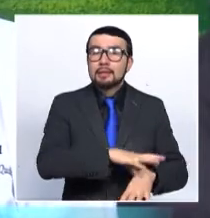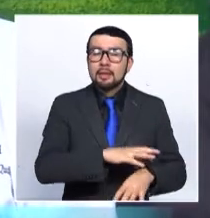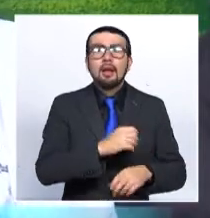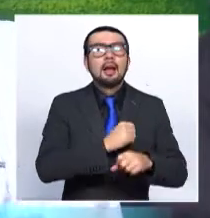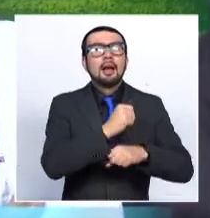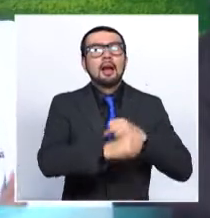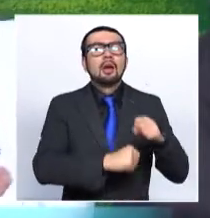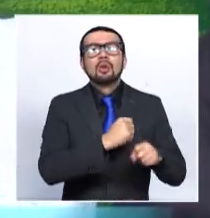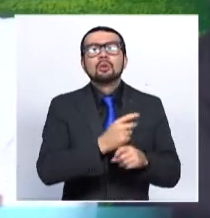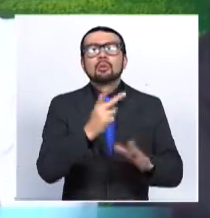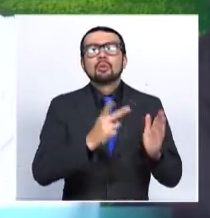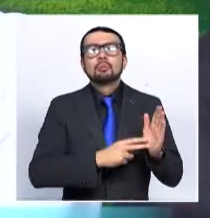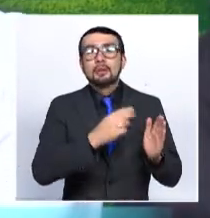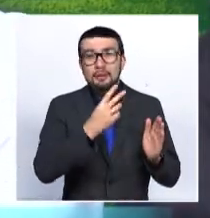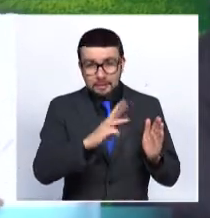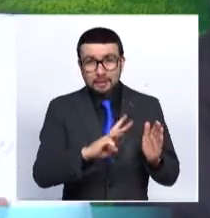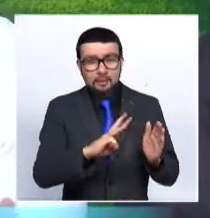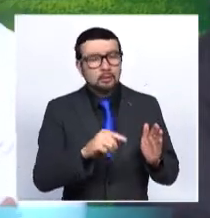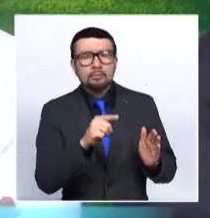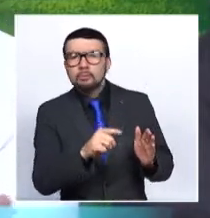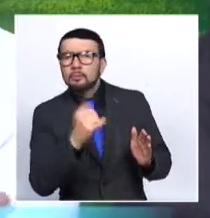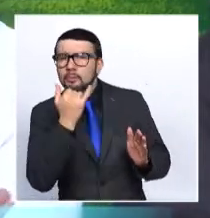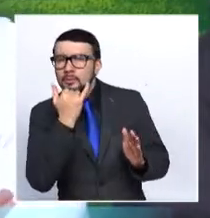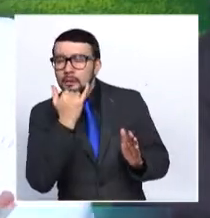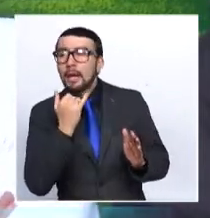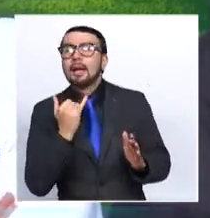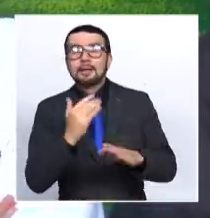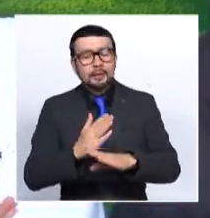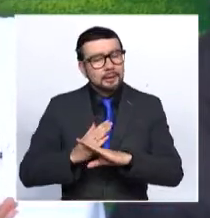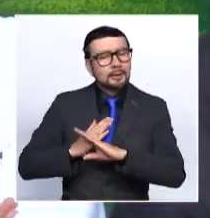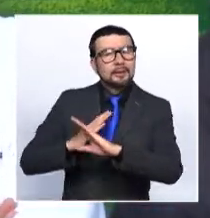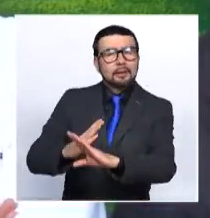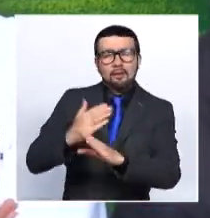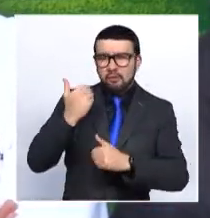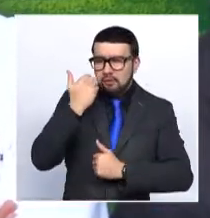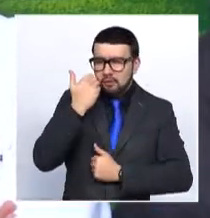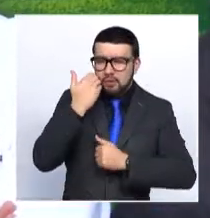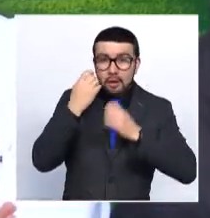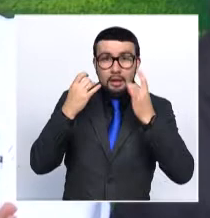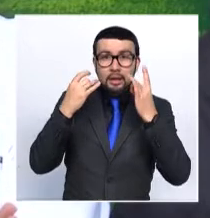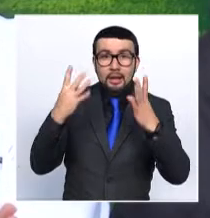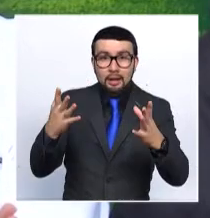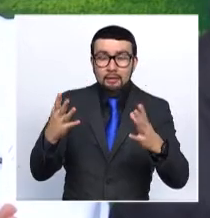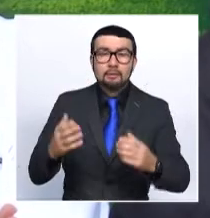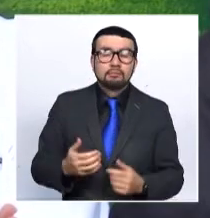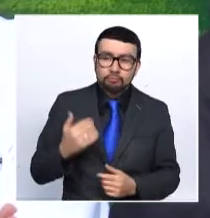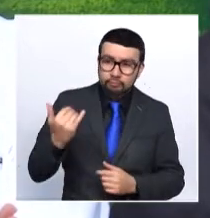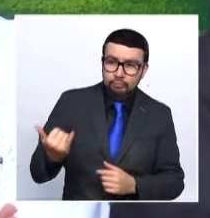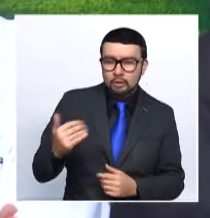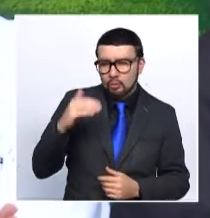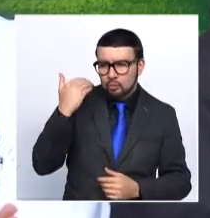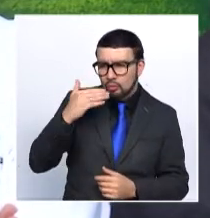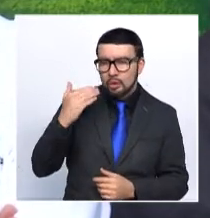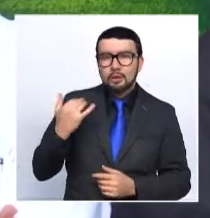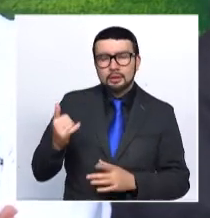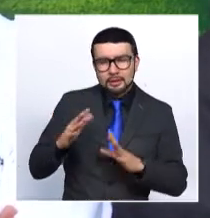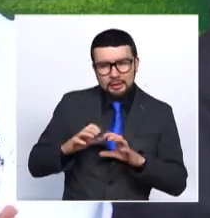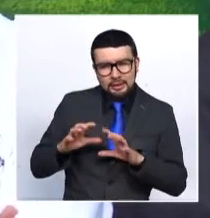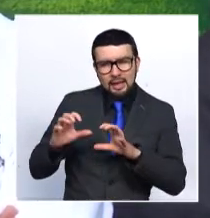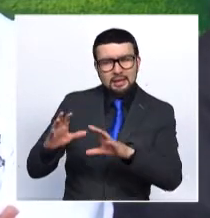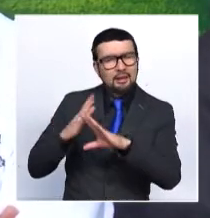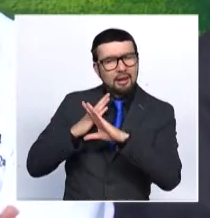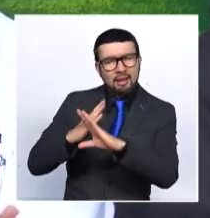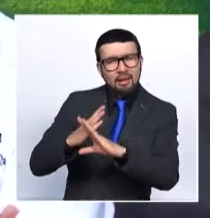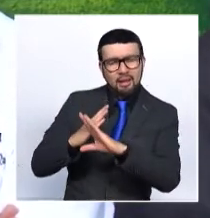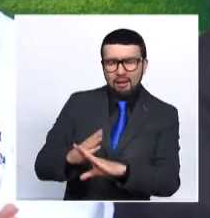2013, realmente nos genera una prevención al máximo en la parte de la mujer, en la parte de prevención